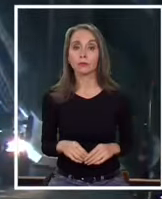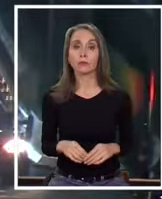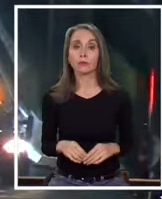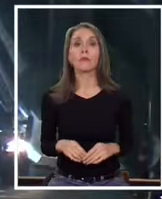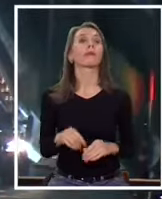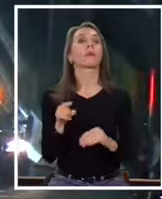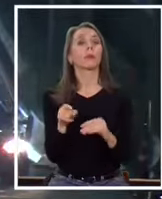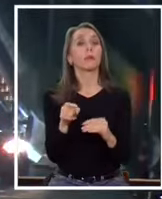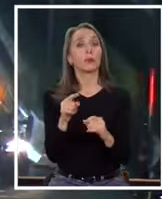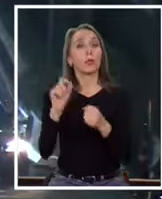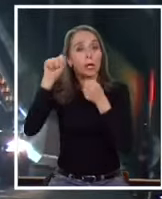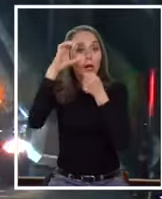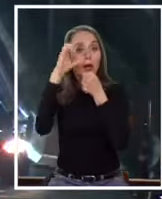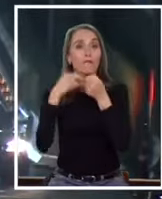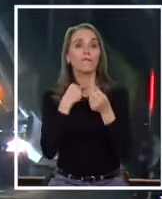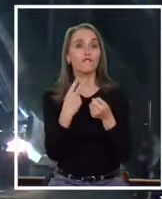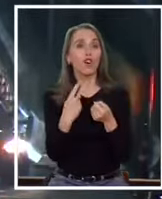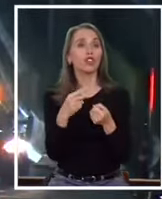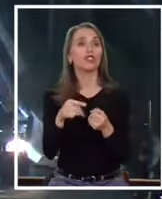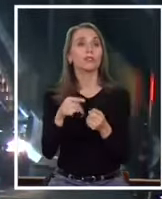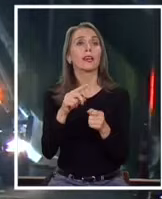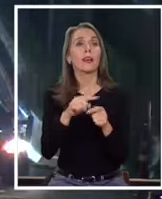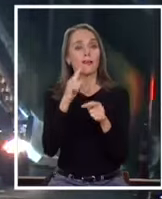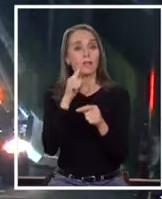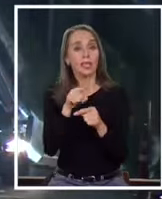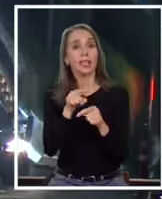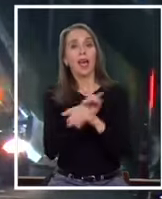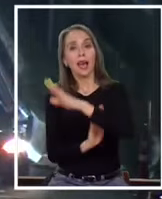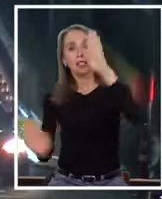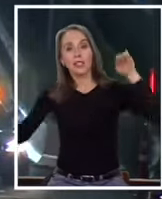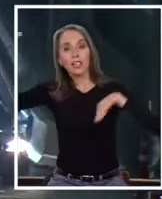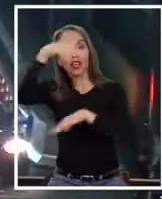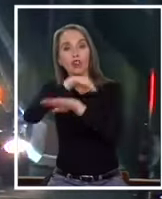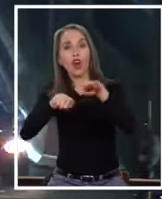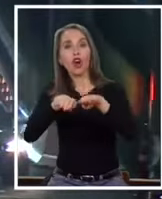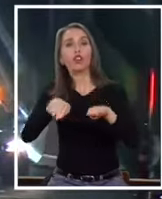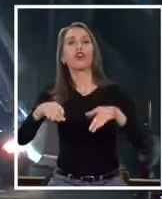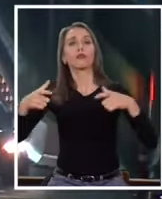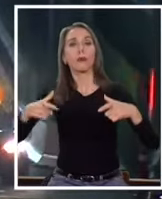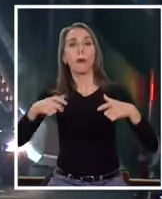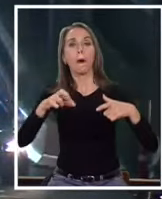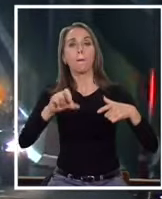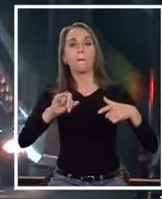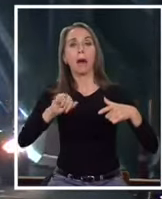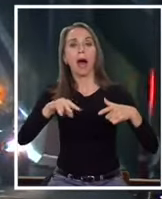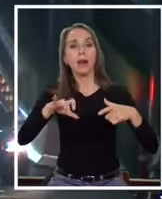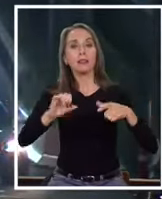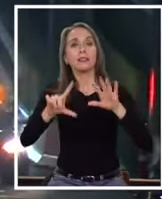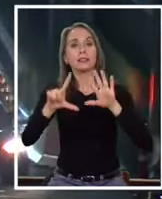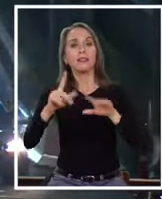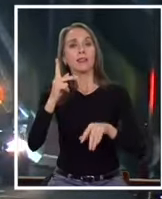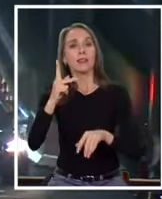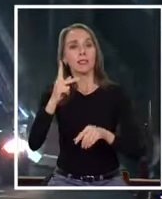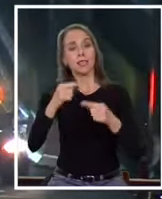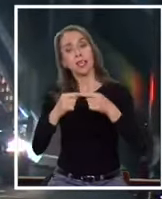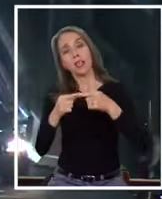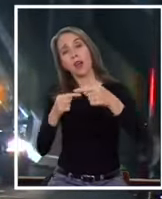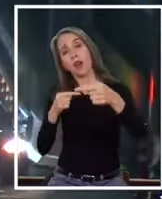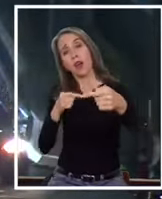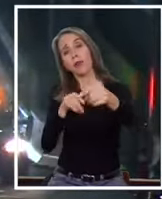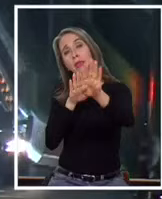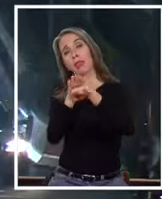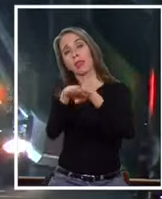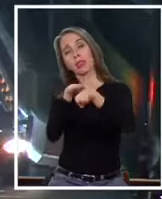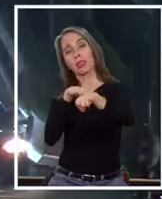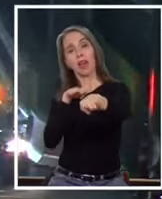Bueno, aquí seguimos entonces en el cordón Paine, donde hay aproximadamente, como tú decías, Iván, unos 7 kilómetros de congestión y donde Carabineros ha señalado que